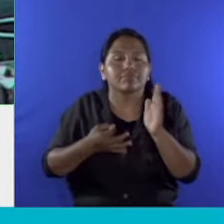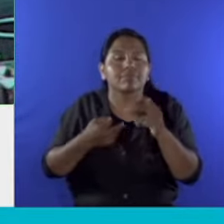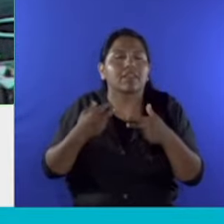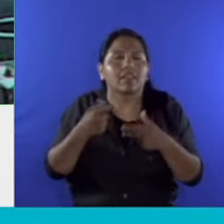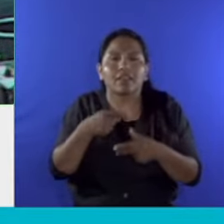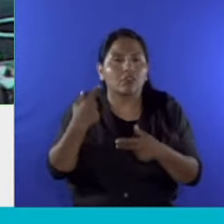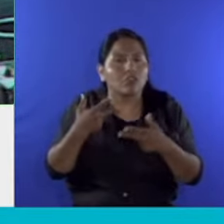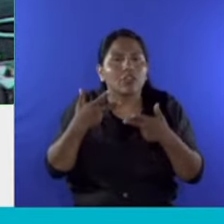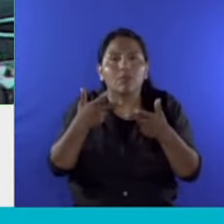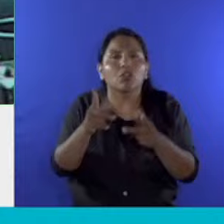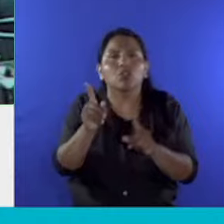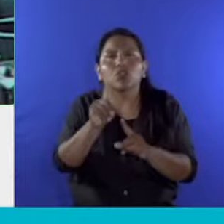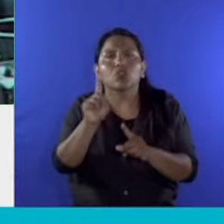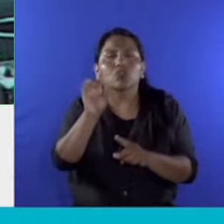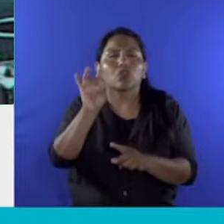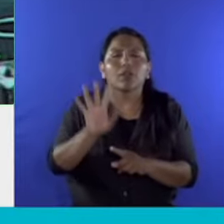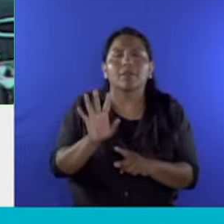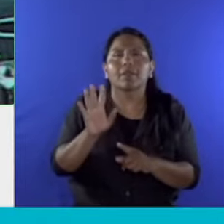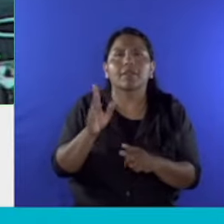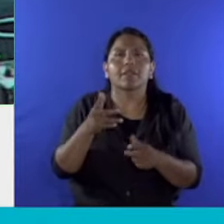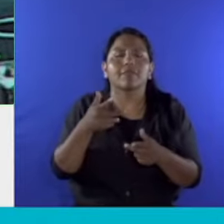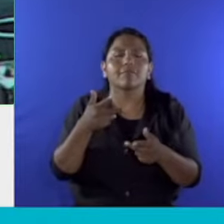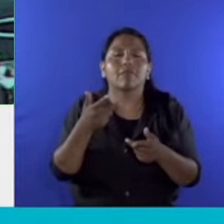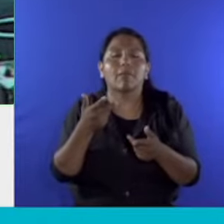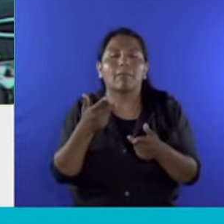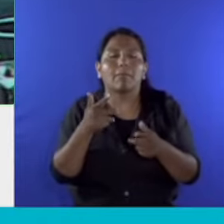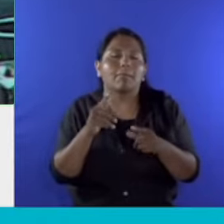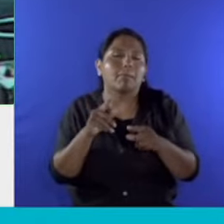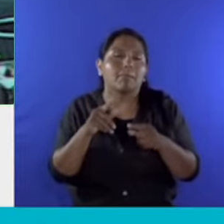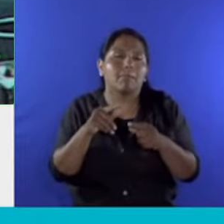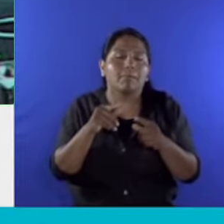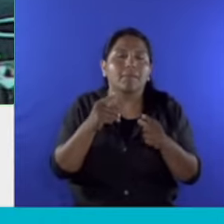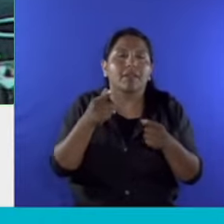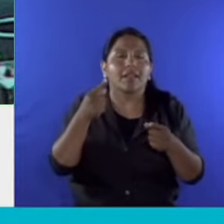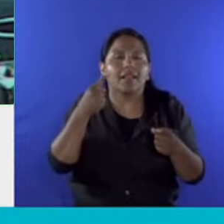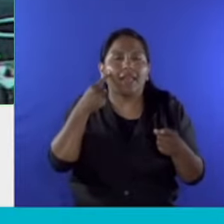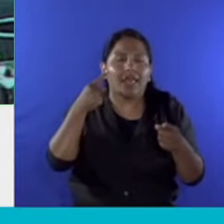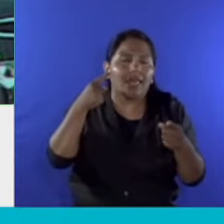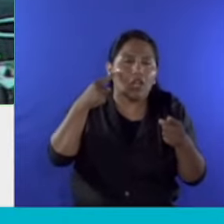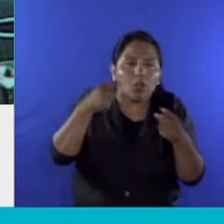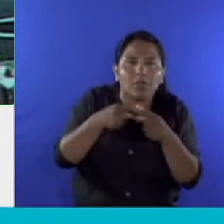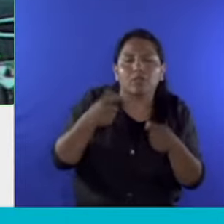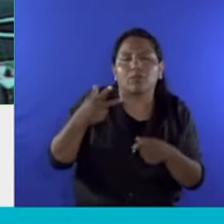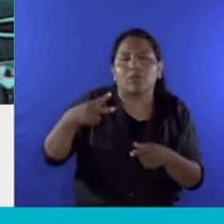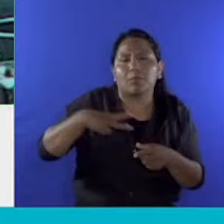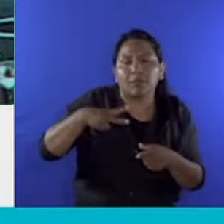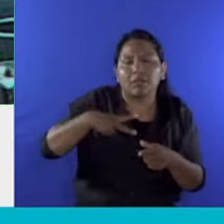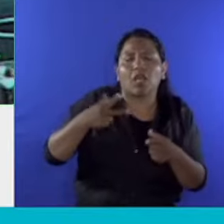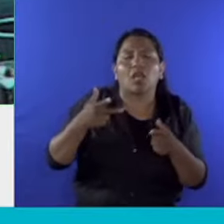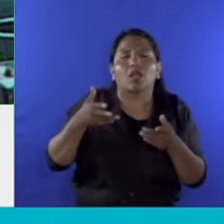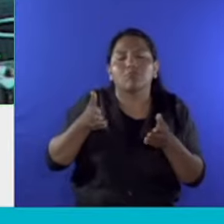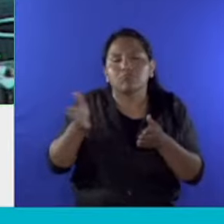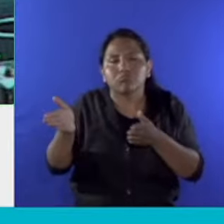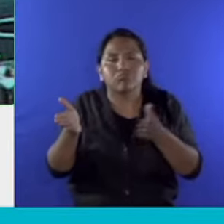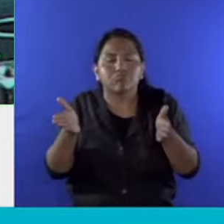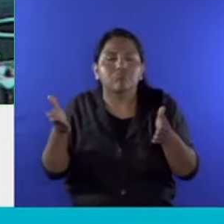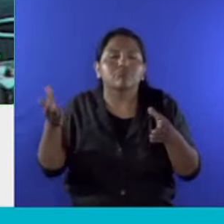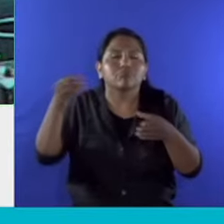que no solamente se manipula conceptualmente la idea de privatización con una sociedad mixta de capital